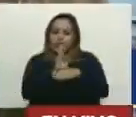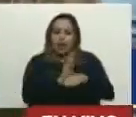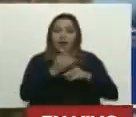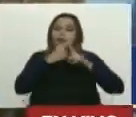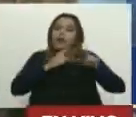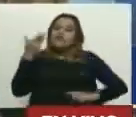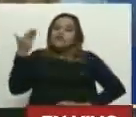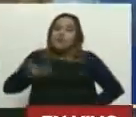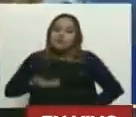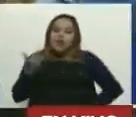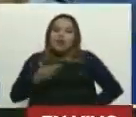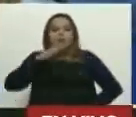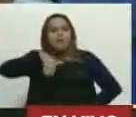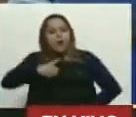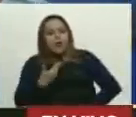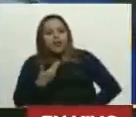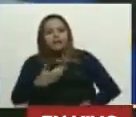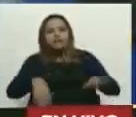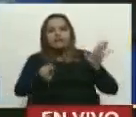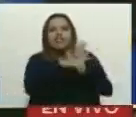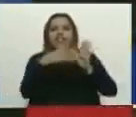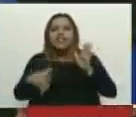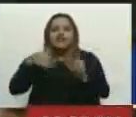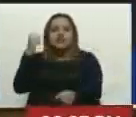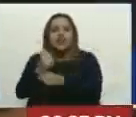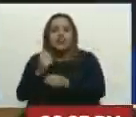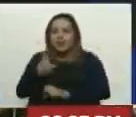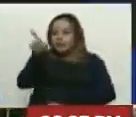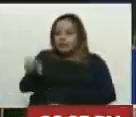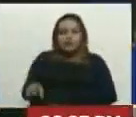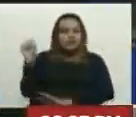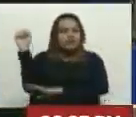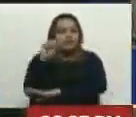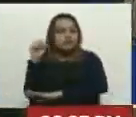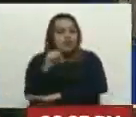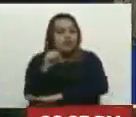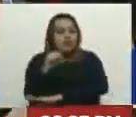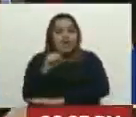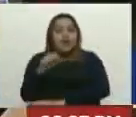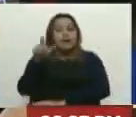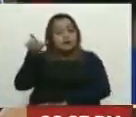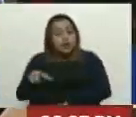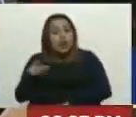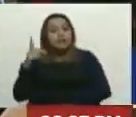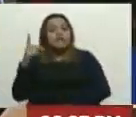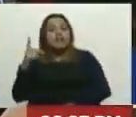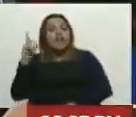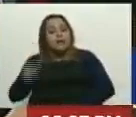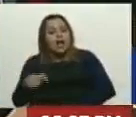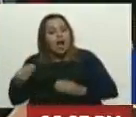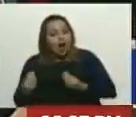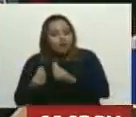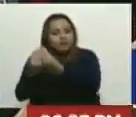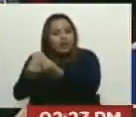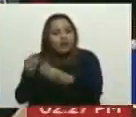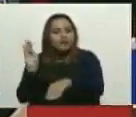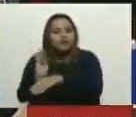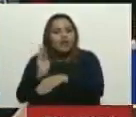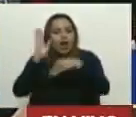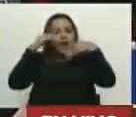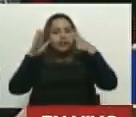es importante poder amparar los derechos laborales de estas personas que son responsables de acompañar al tratamiento terapéutico a